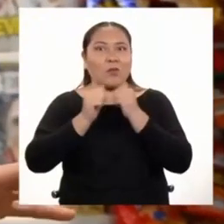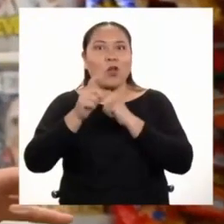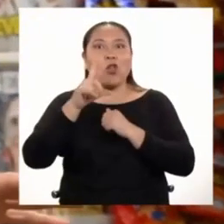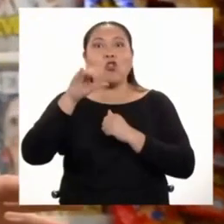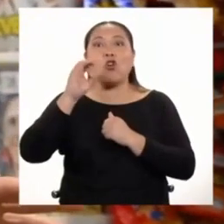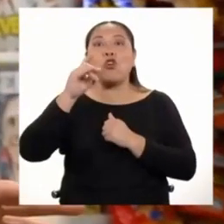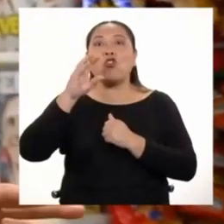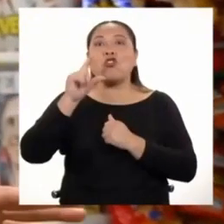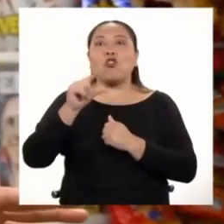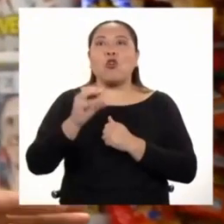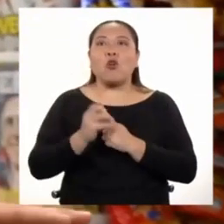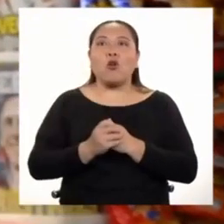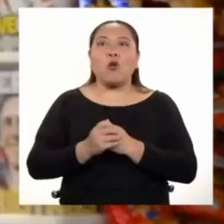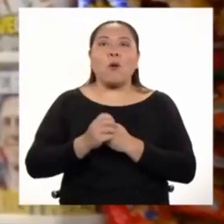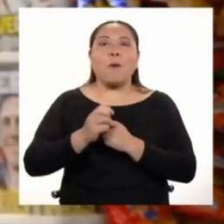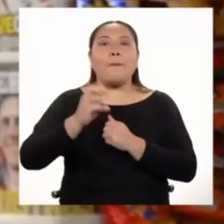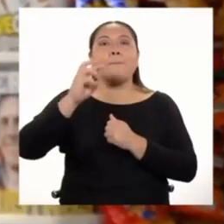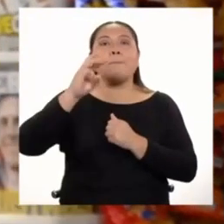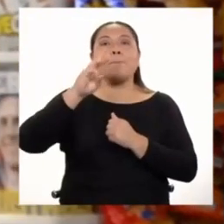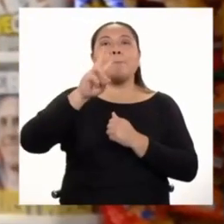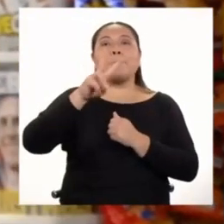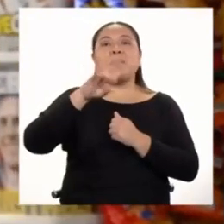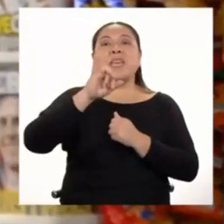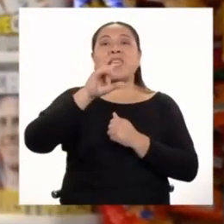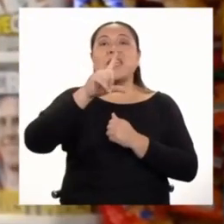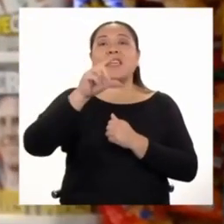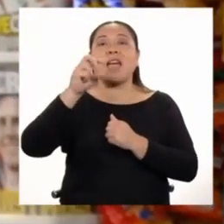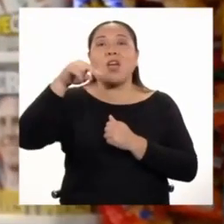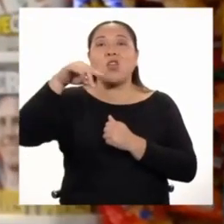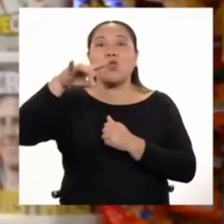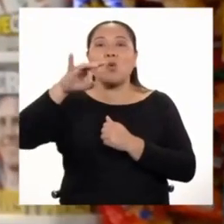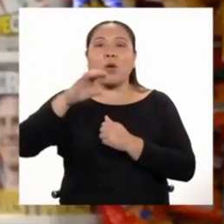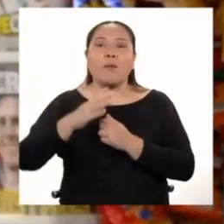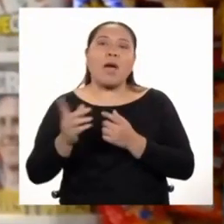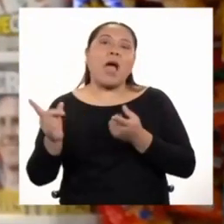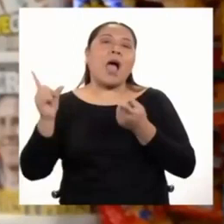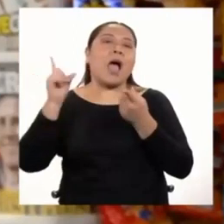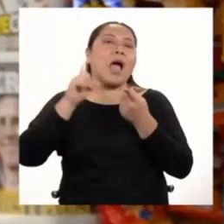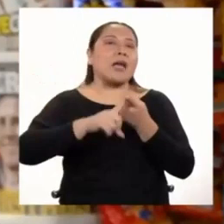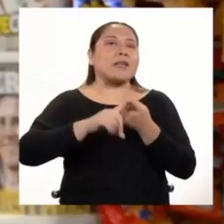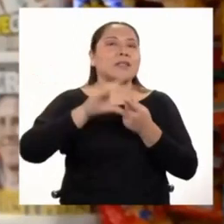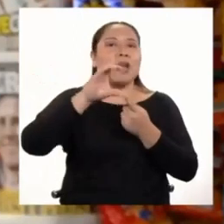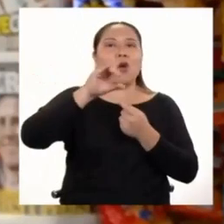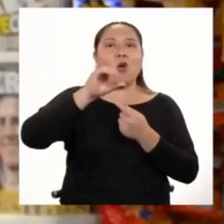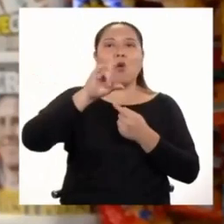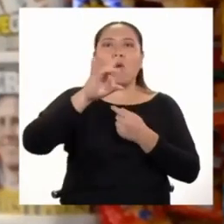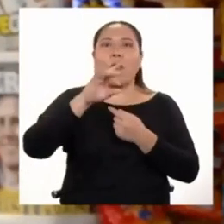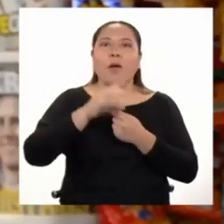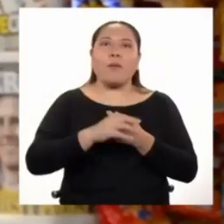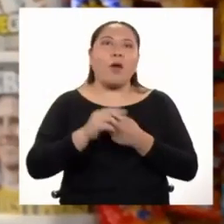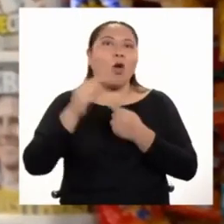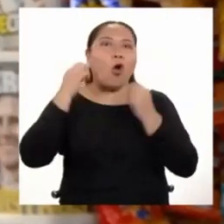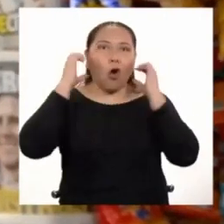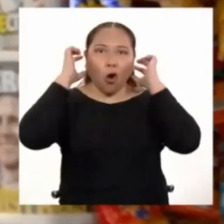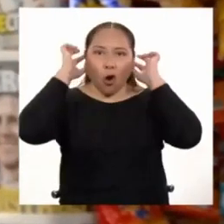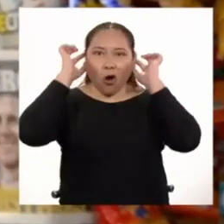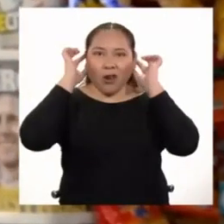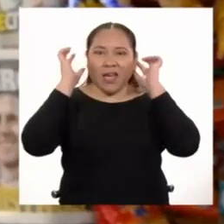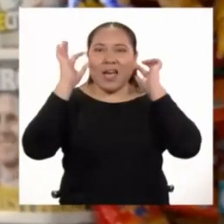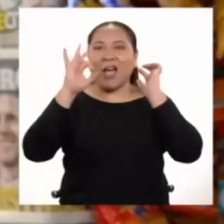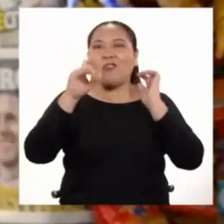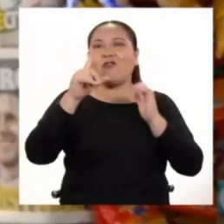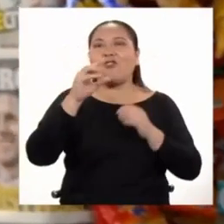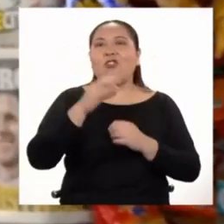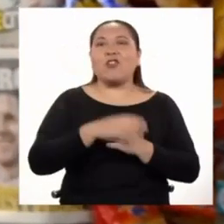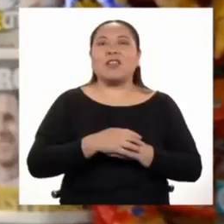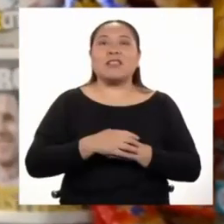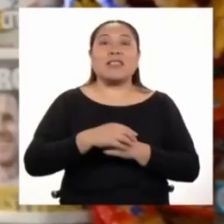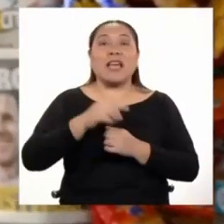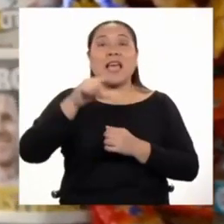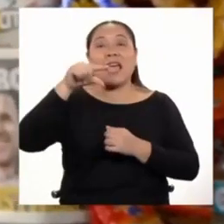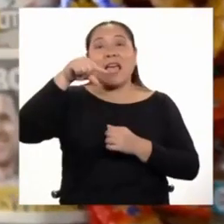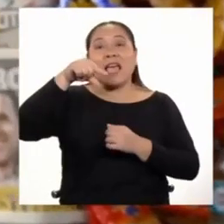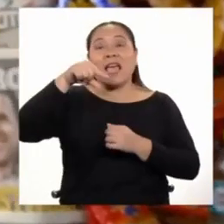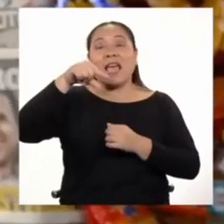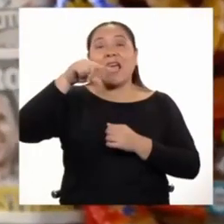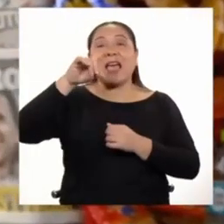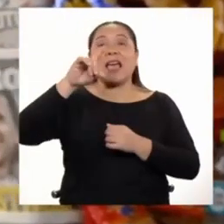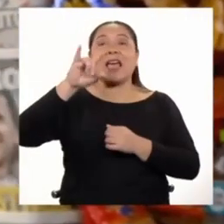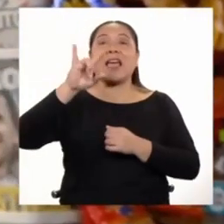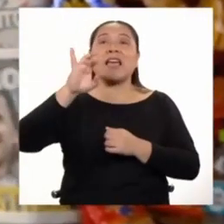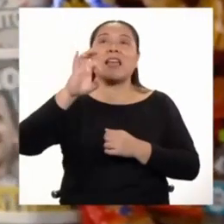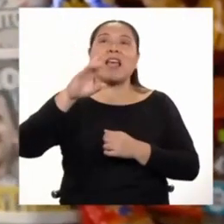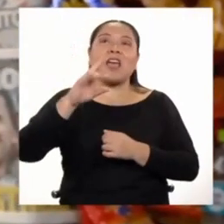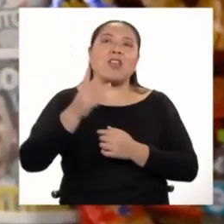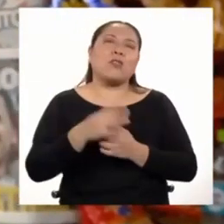y Manguera Villanueva hasta Cueva, Oreja Flores, por supuesto, Paolo Guerrero, pasando por